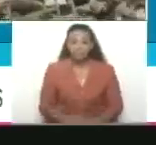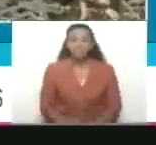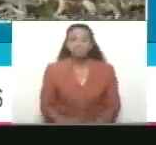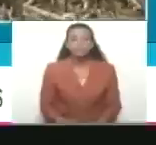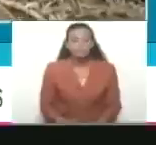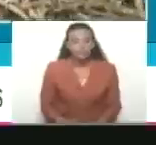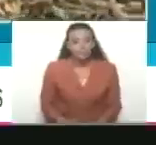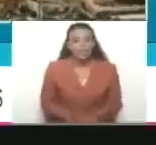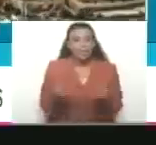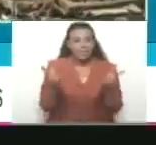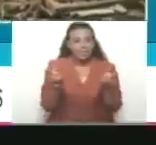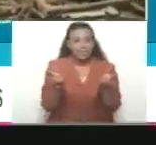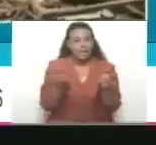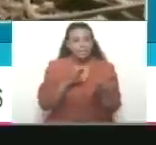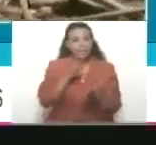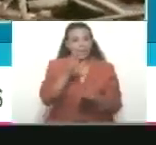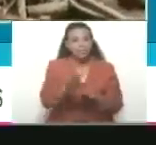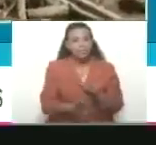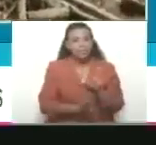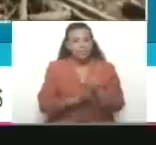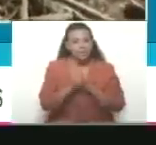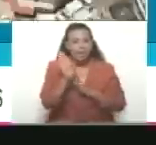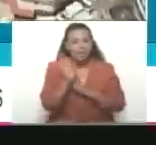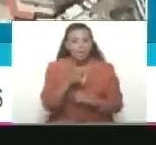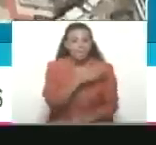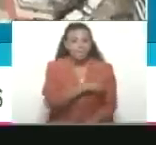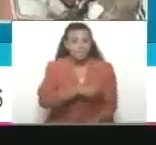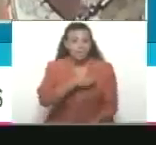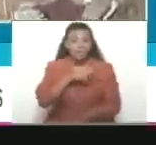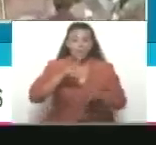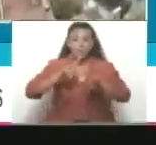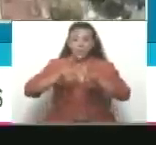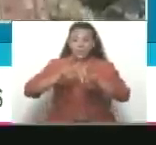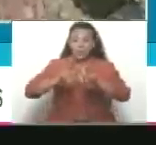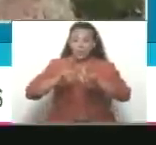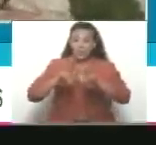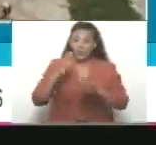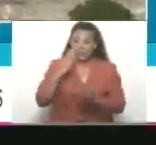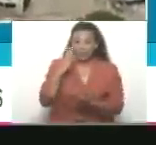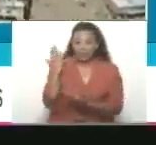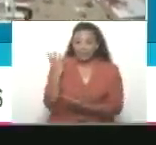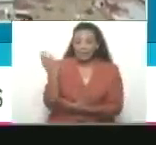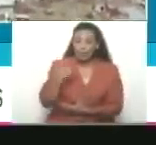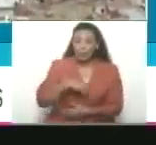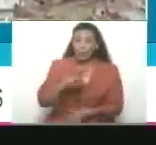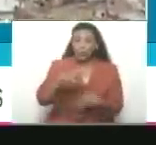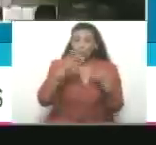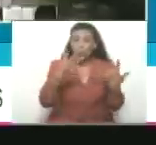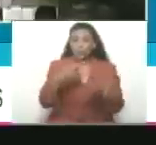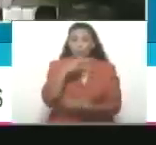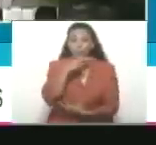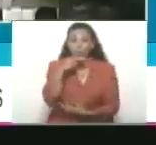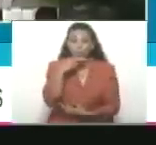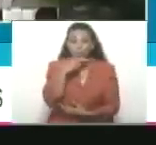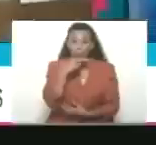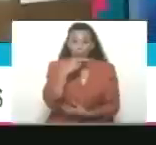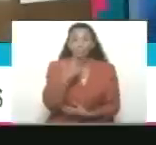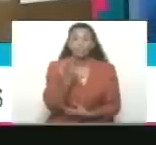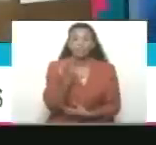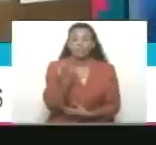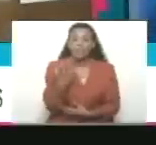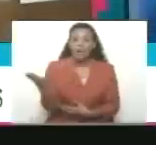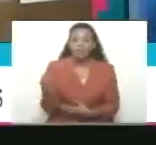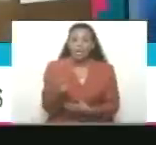Precisamente en El Avance este año de la la gran misión vivienda Venezuela estamos 9 de octubre todavía